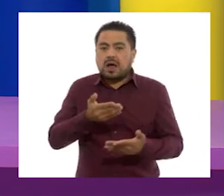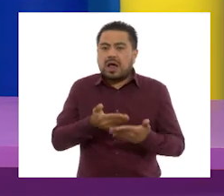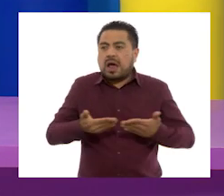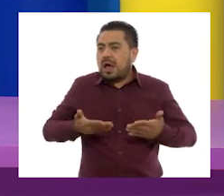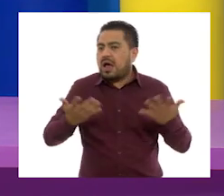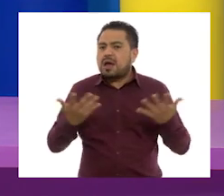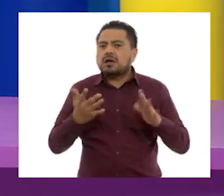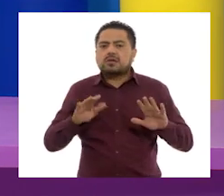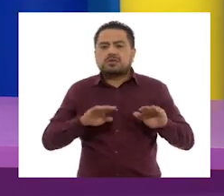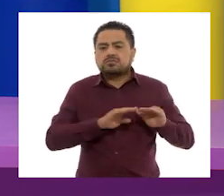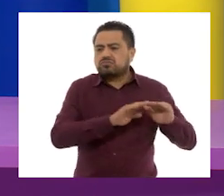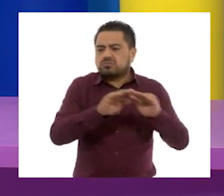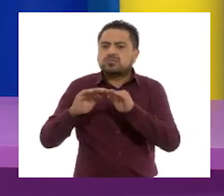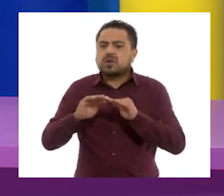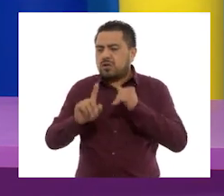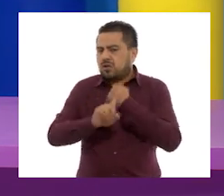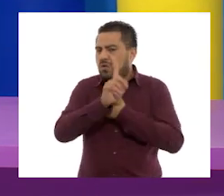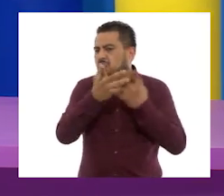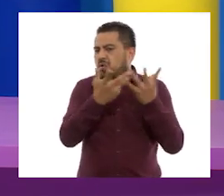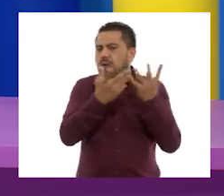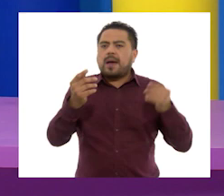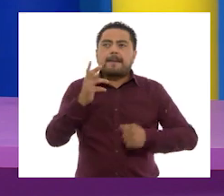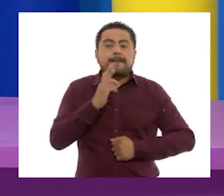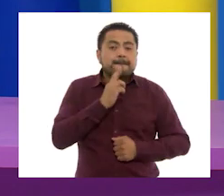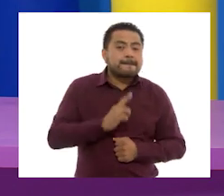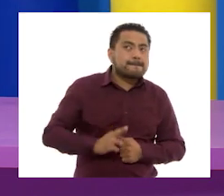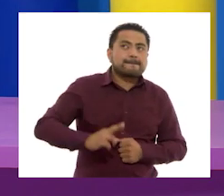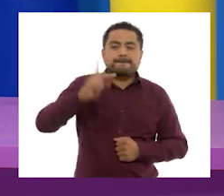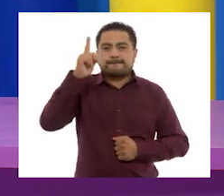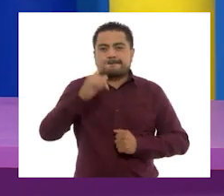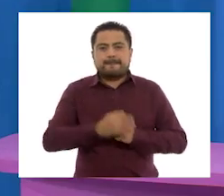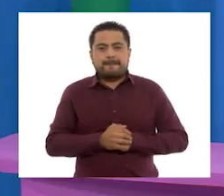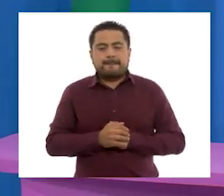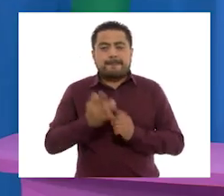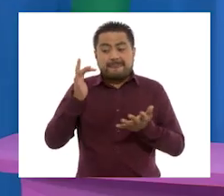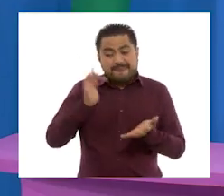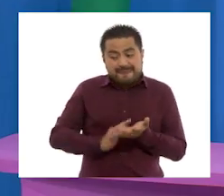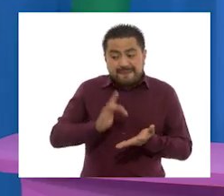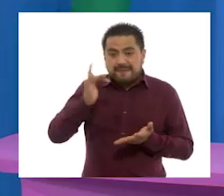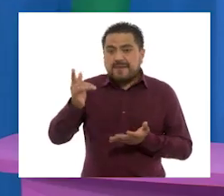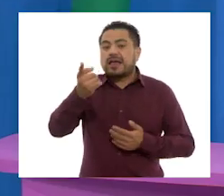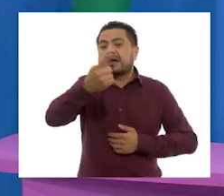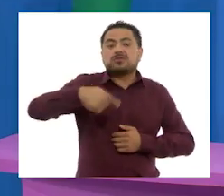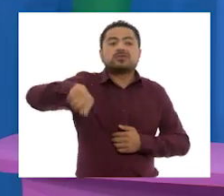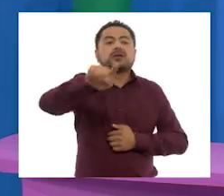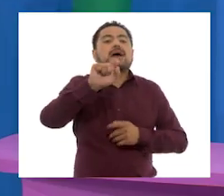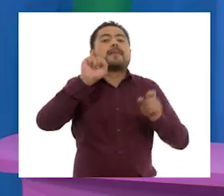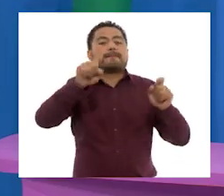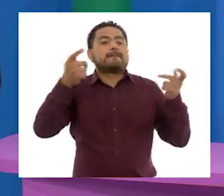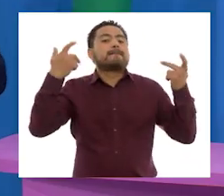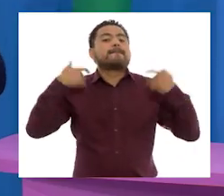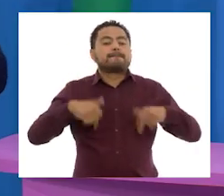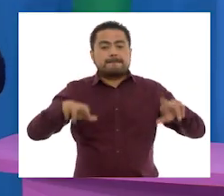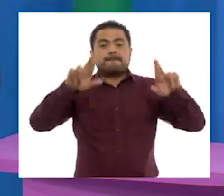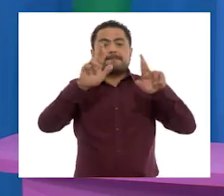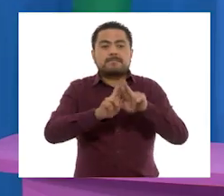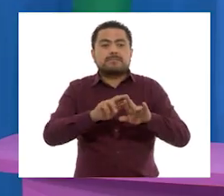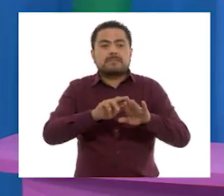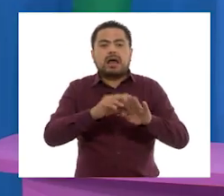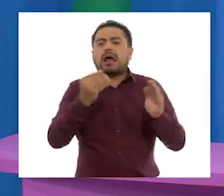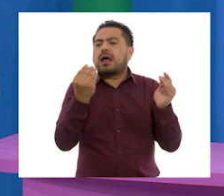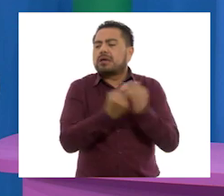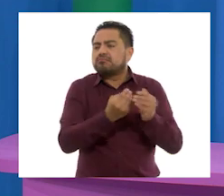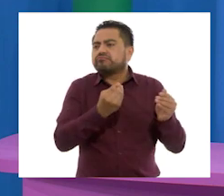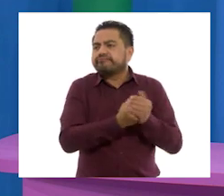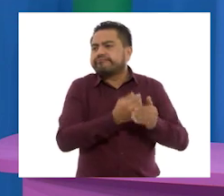con empatía y resolver todo de la mejor manera. Gracias a ustedes y a la maestra Nelly, que también a lo largo de estas